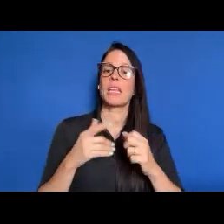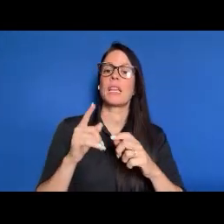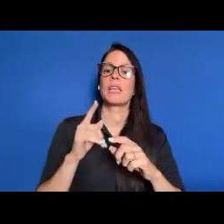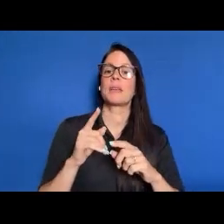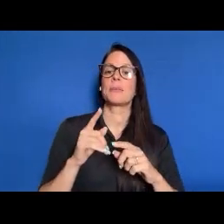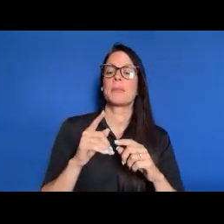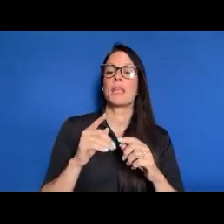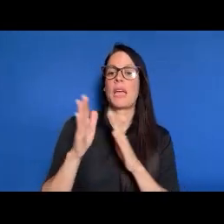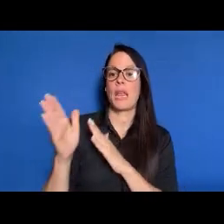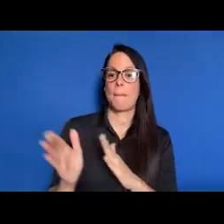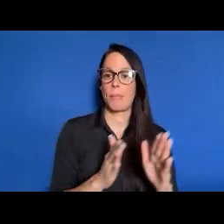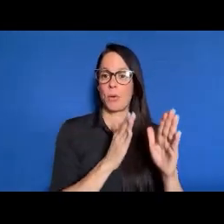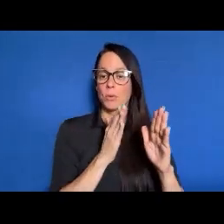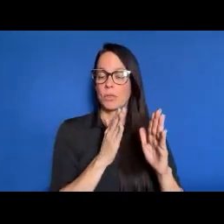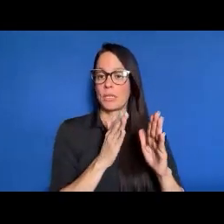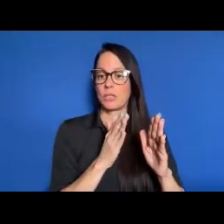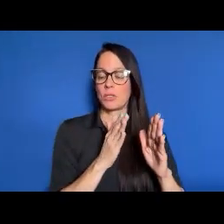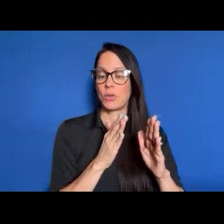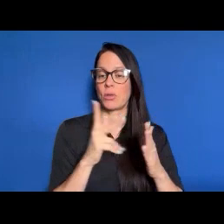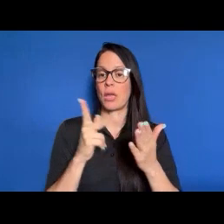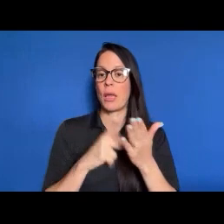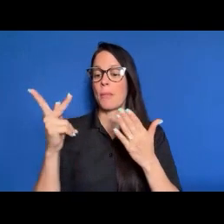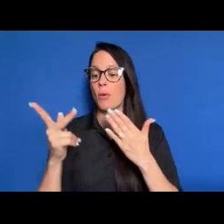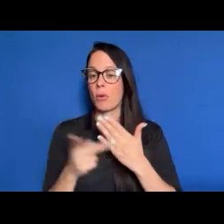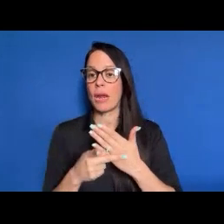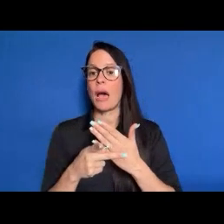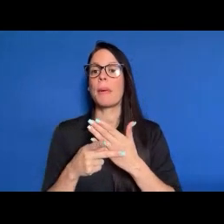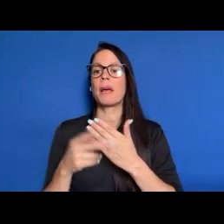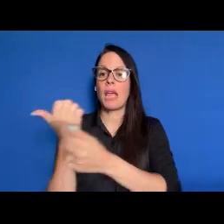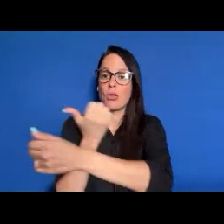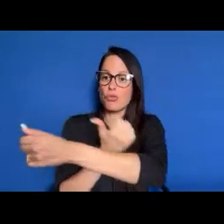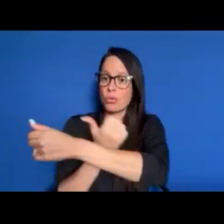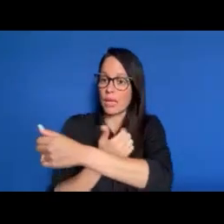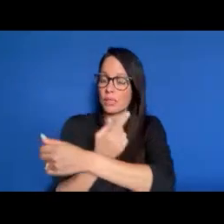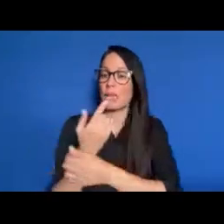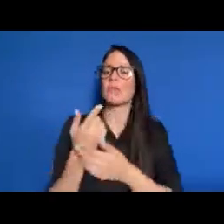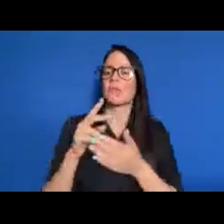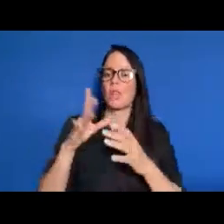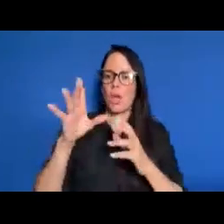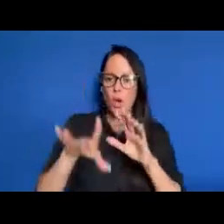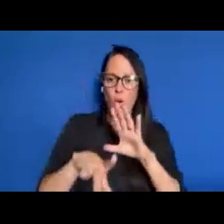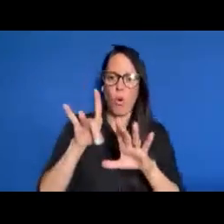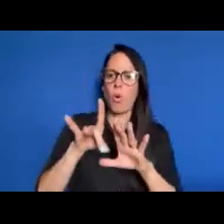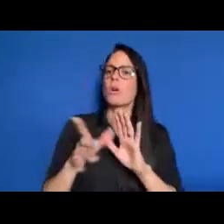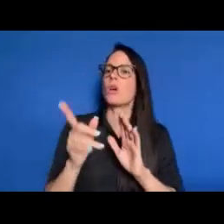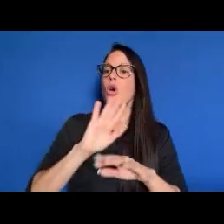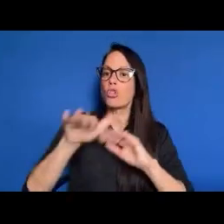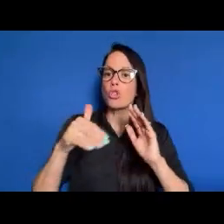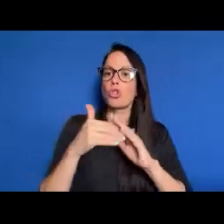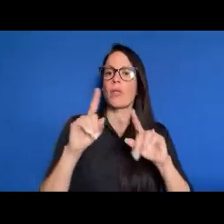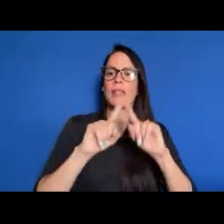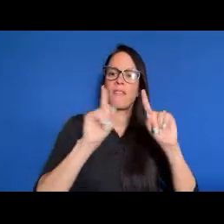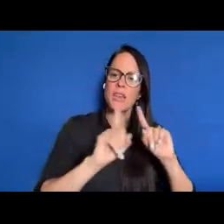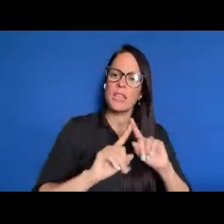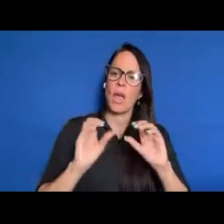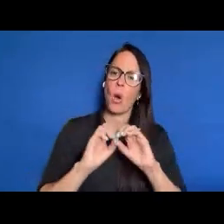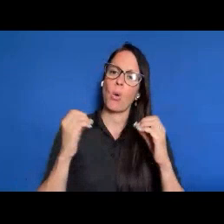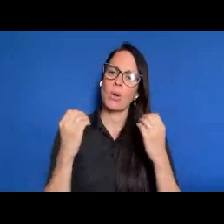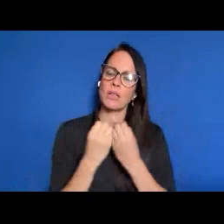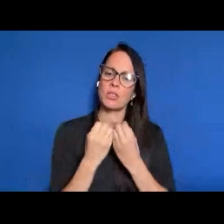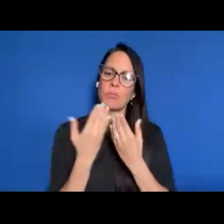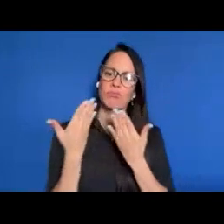proceso del programa de opioides y sustancias encontraron que todas estas entidades presentaban que eran estrategias innovadoras